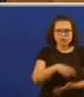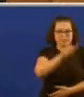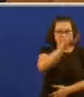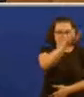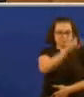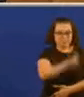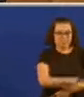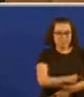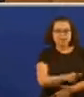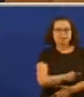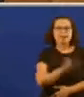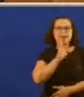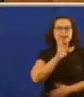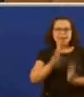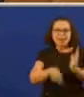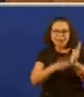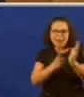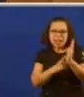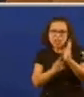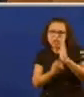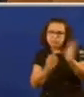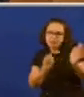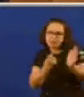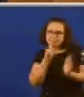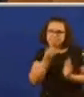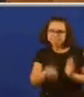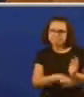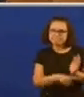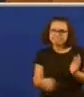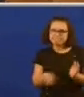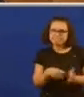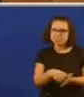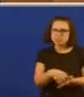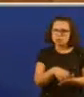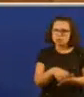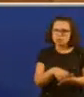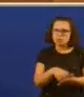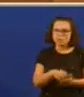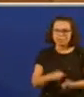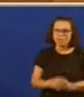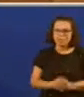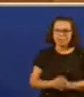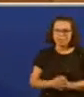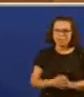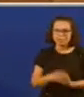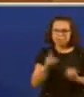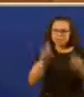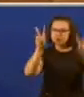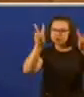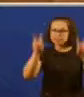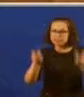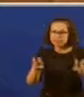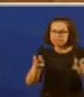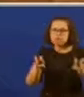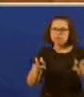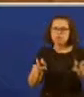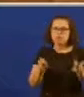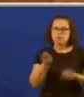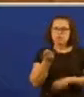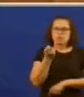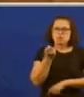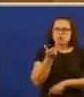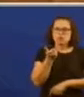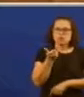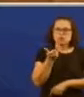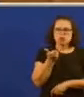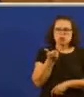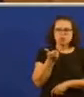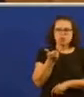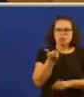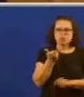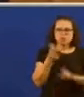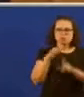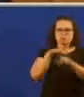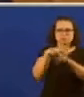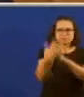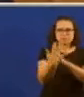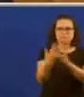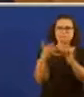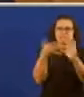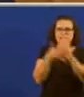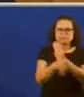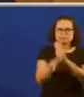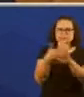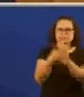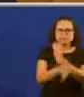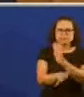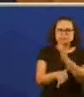retirar esta lei. E quizáis, creo que neste terreo, hai algúns retratos que poden explicar o